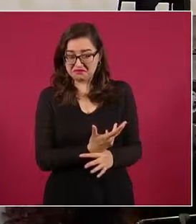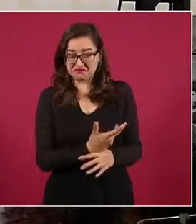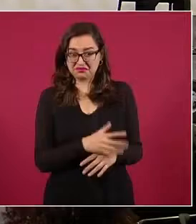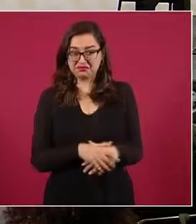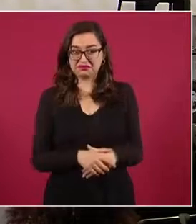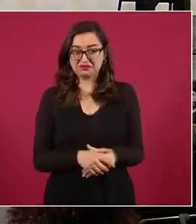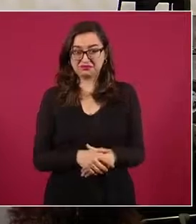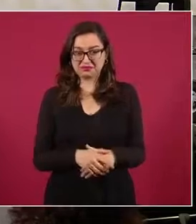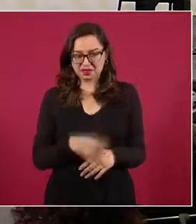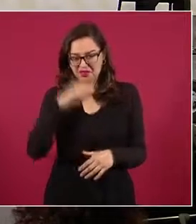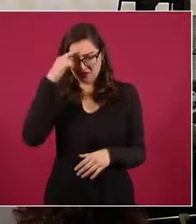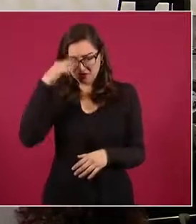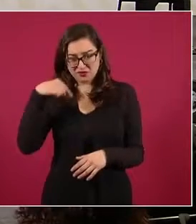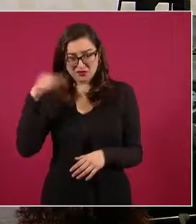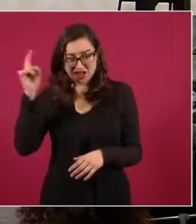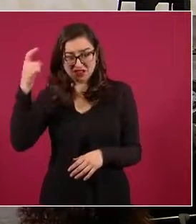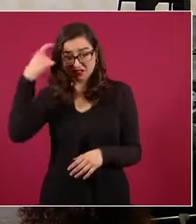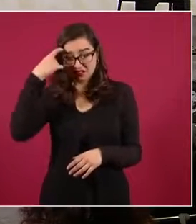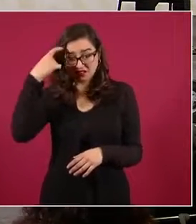y no es fácil